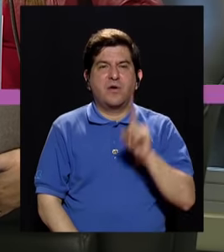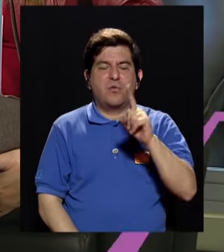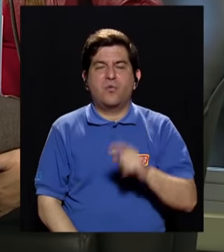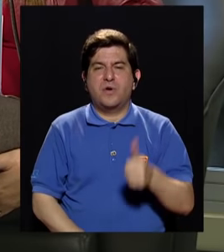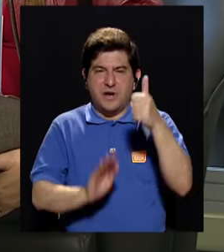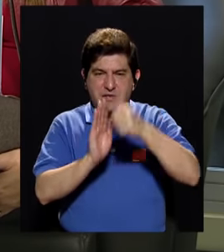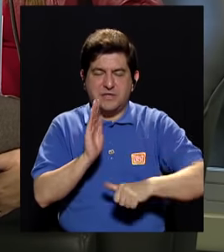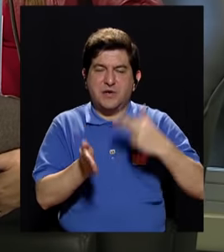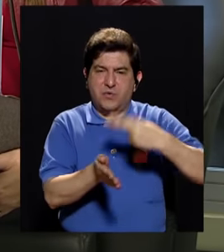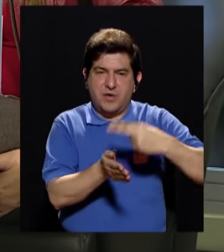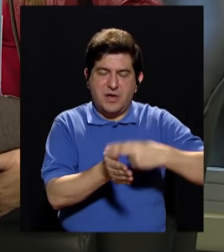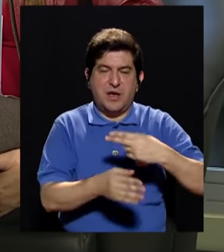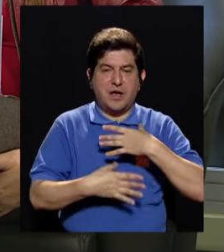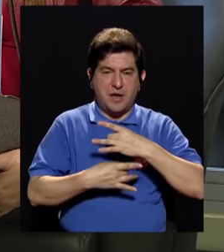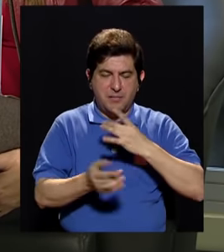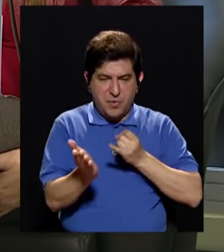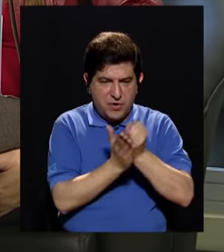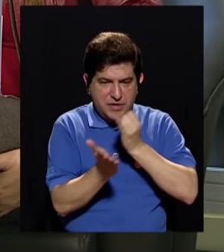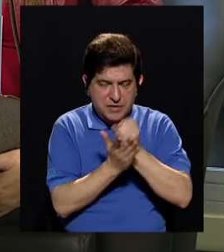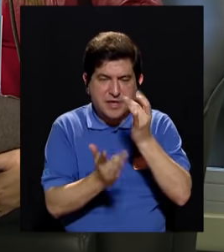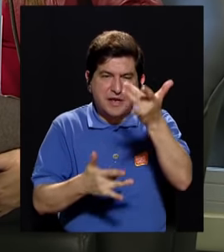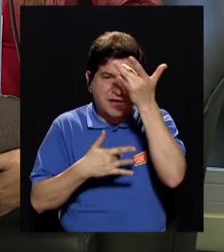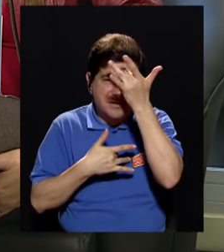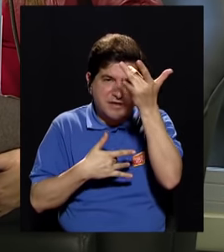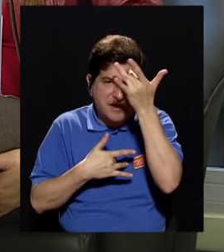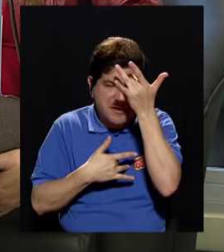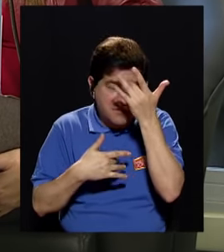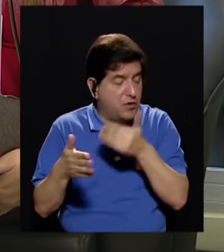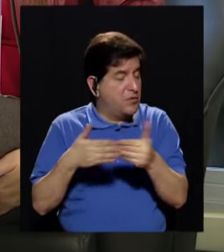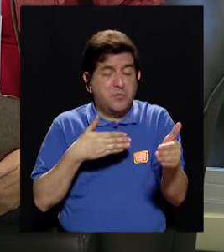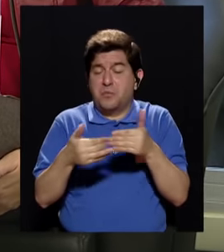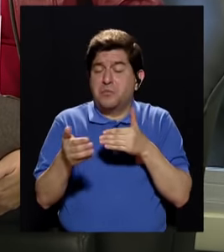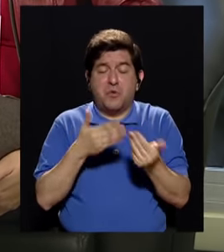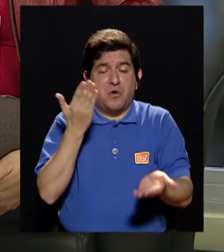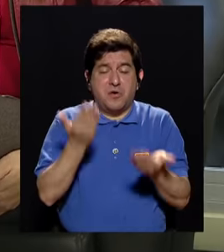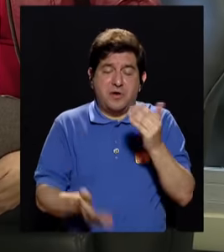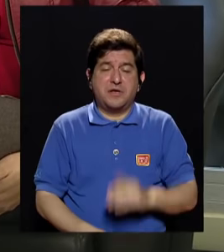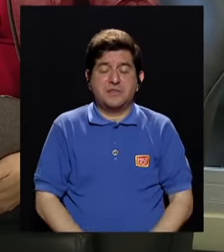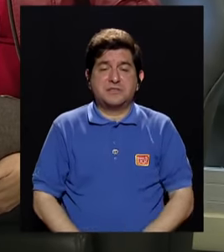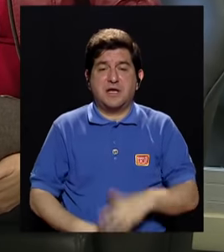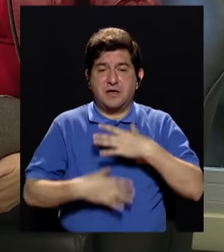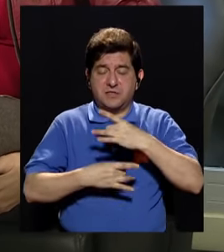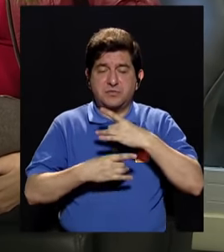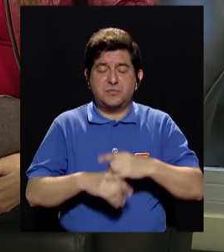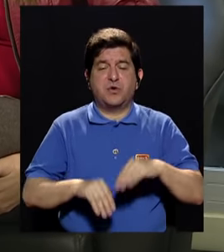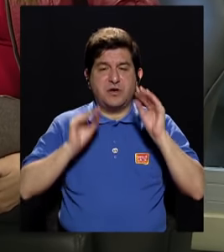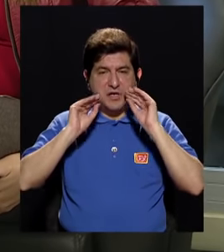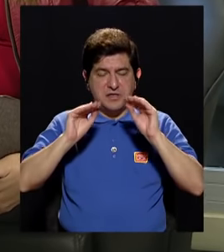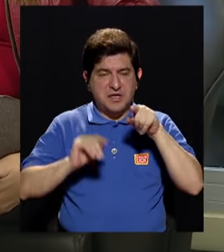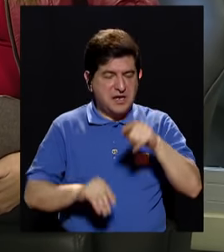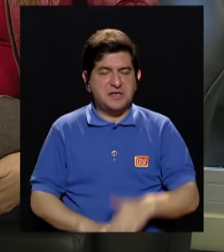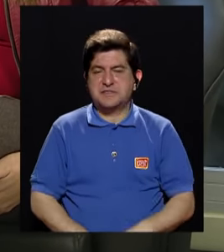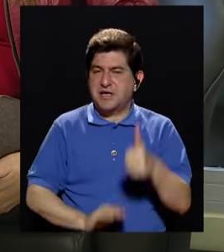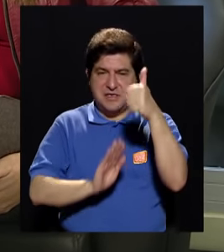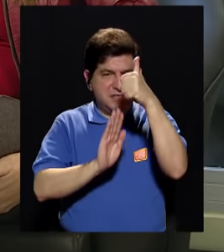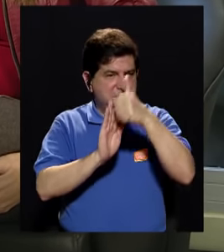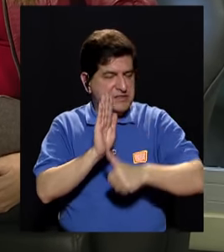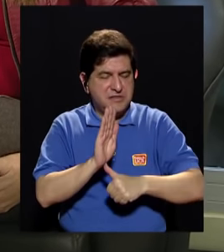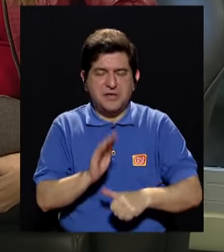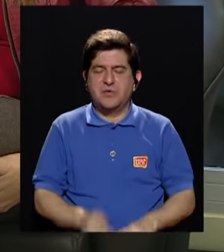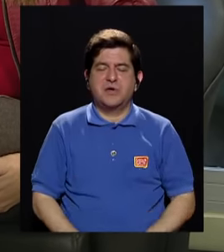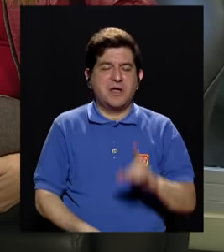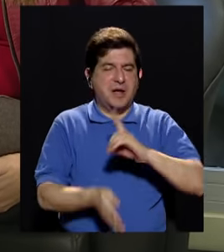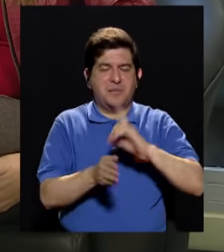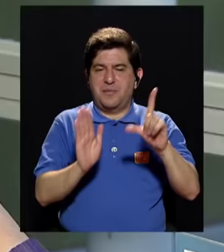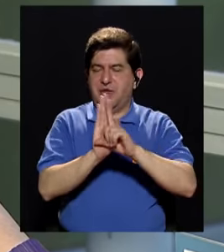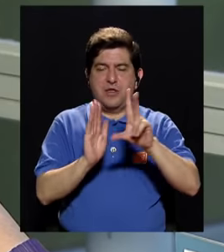una por interés para investigar una patología cualquiera por interés académico entonces en Eso no se hace sea médico legal si no